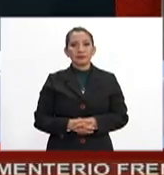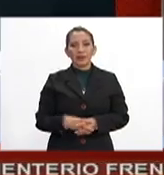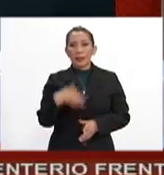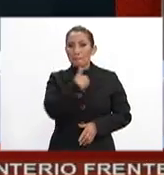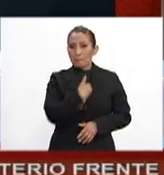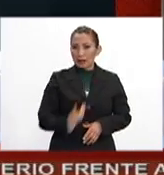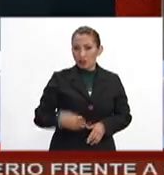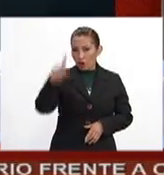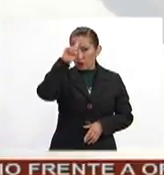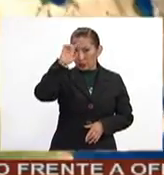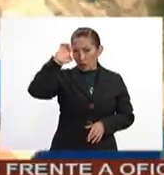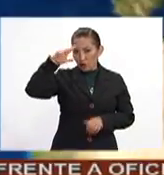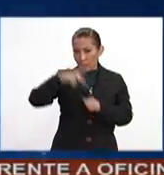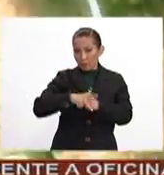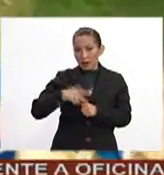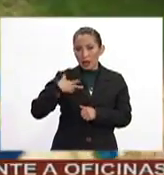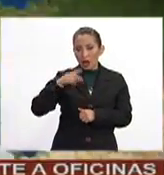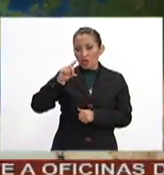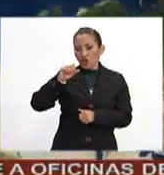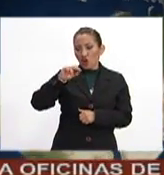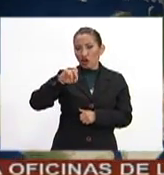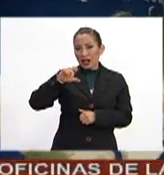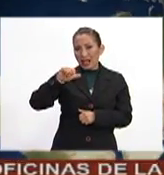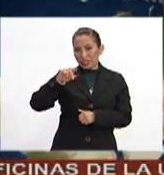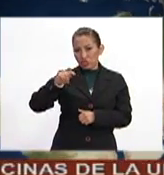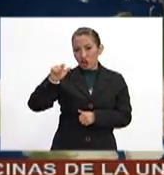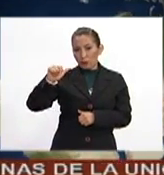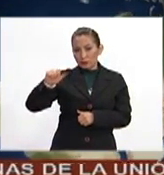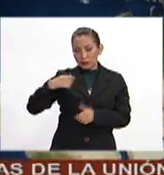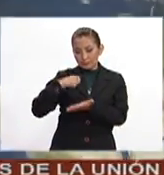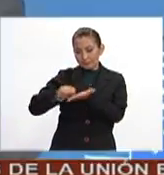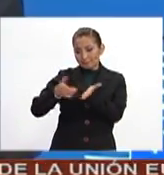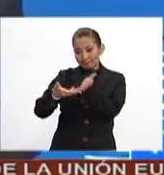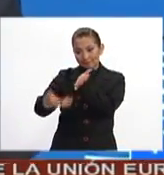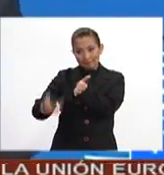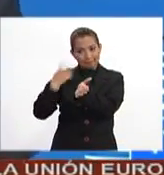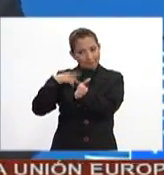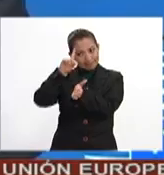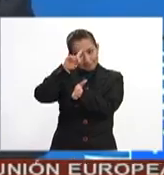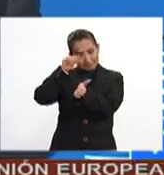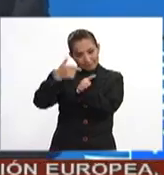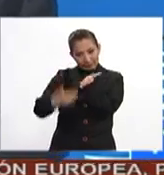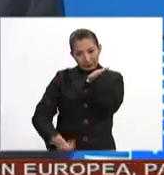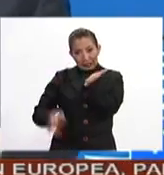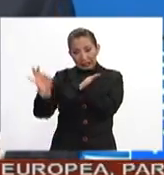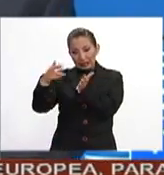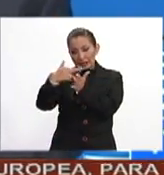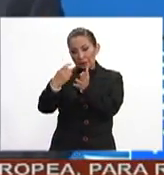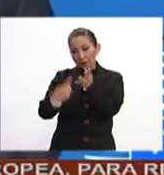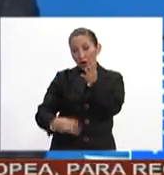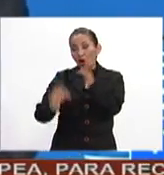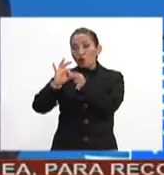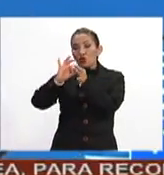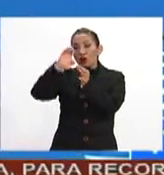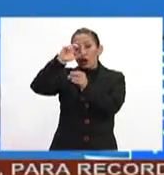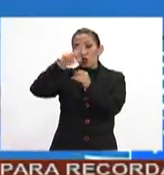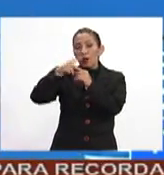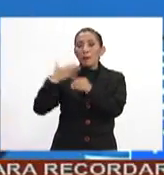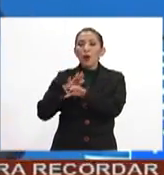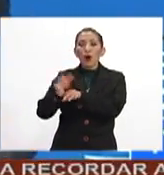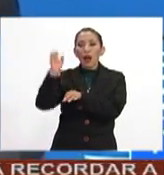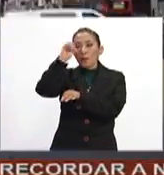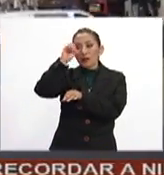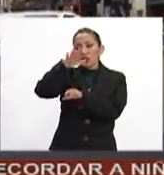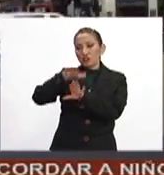El presidente del Consejo Europeo, Donald Tusk, va a presentar un primer borrador de directrices sobre la posición de la Unión Europea